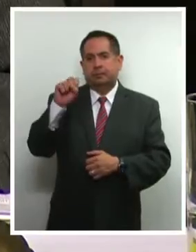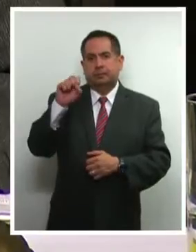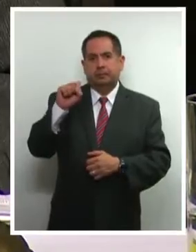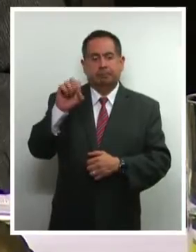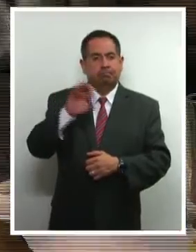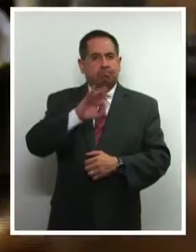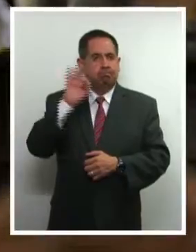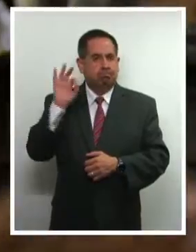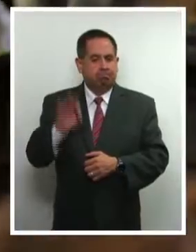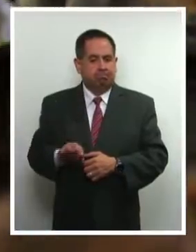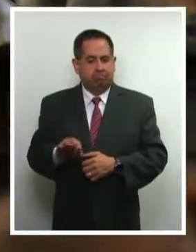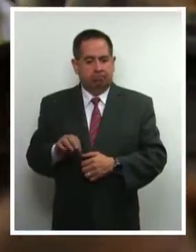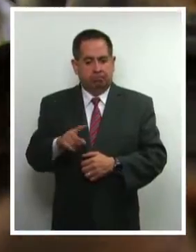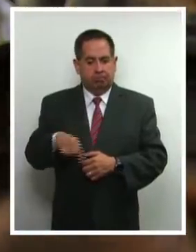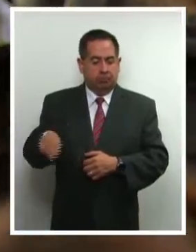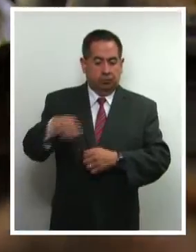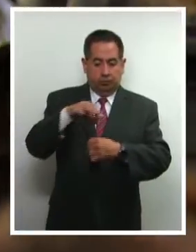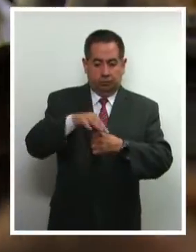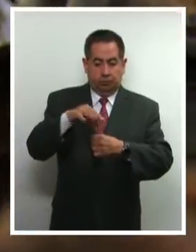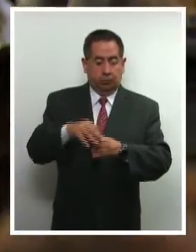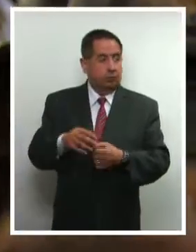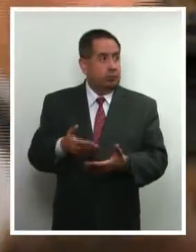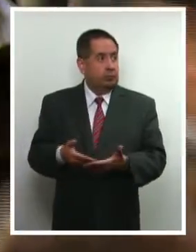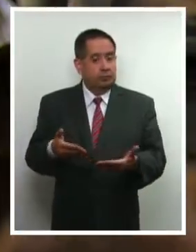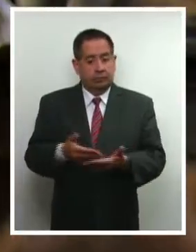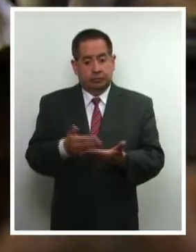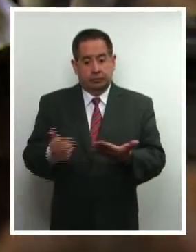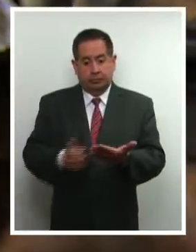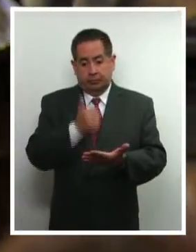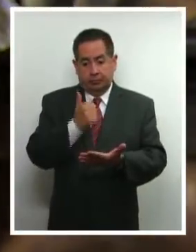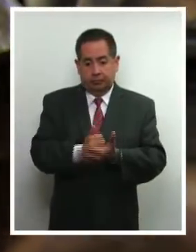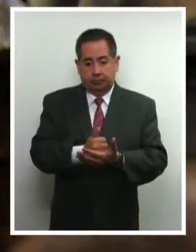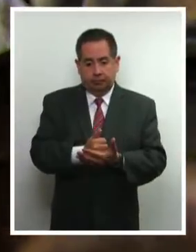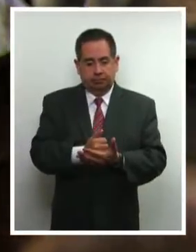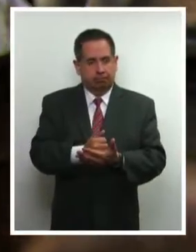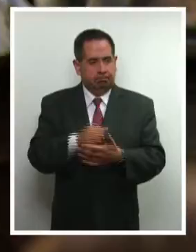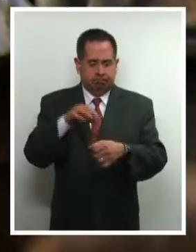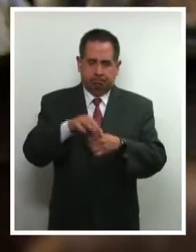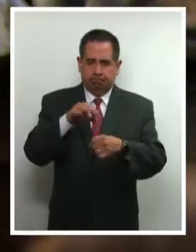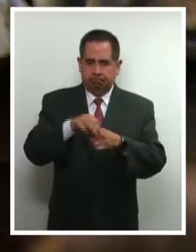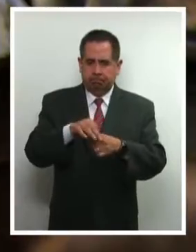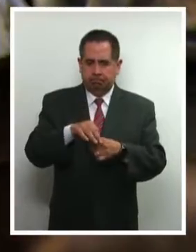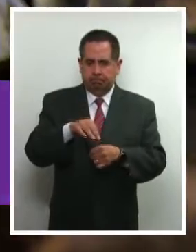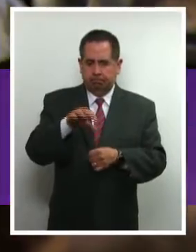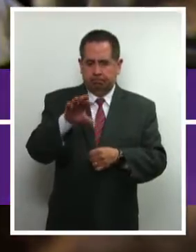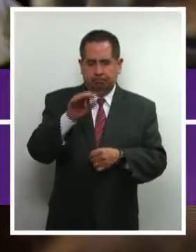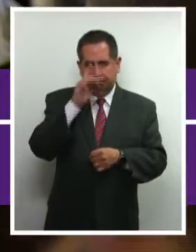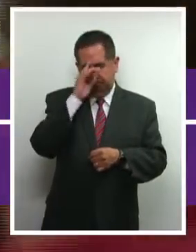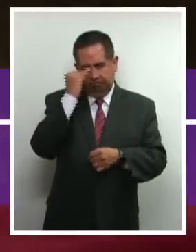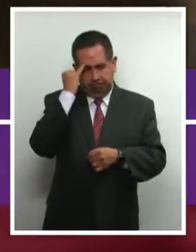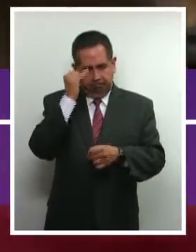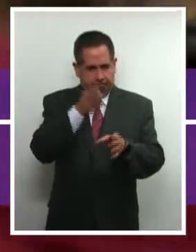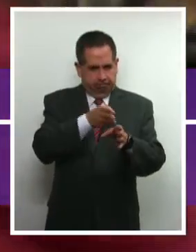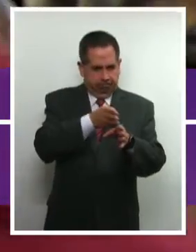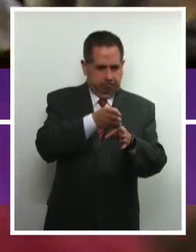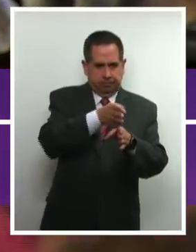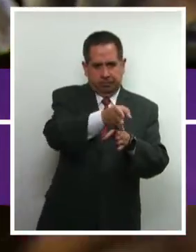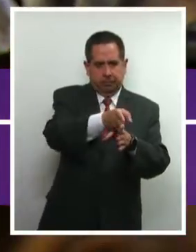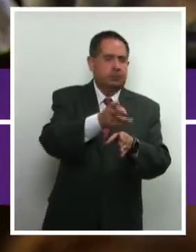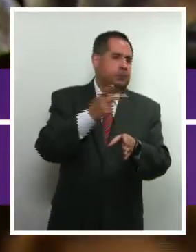60% de los votos de esta ciudad señalaron una línea política.